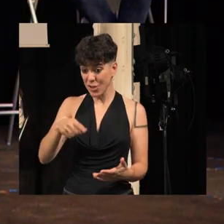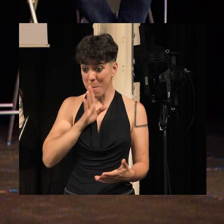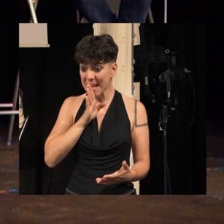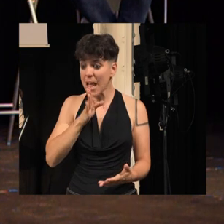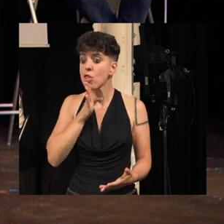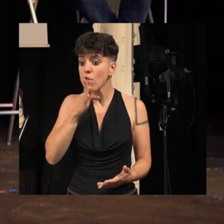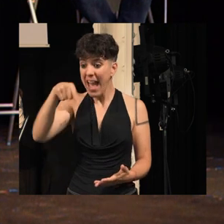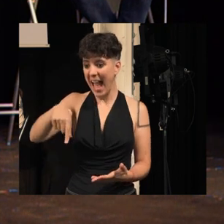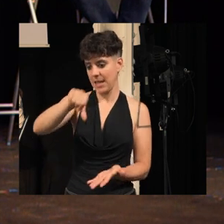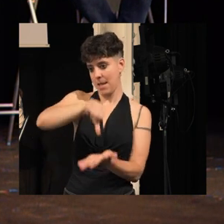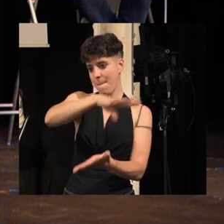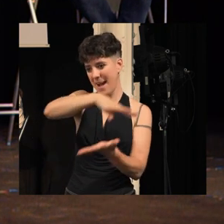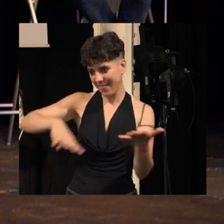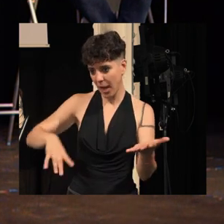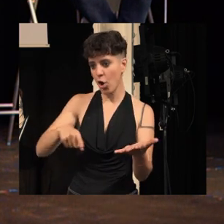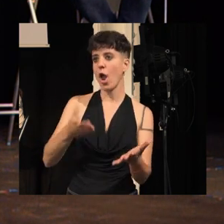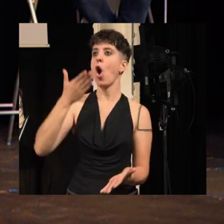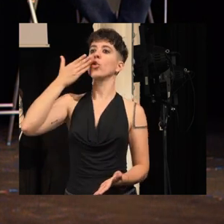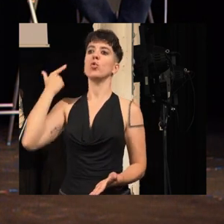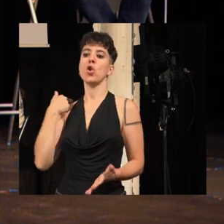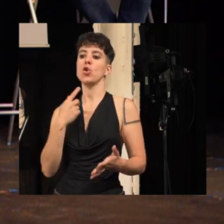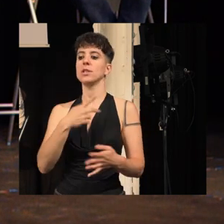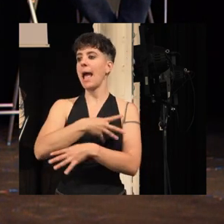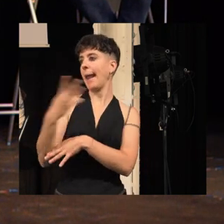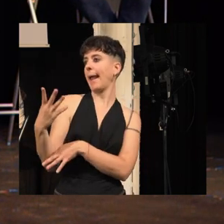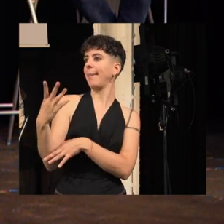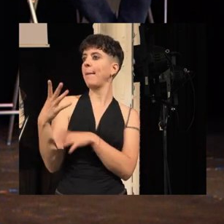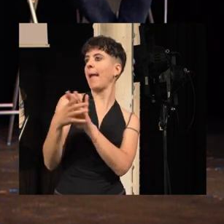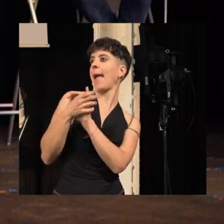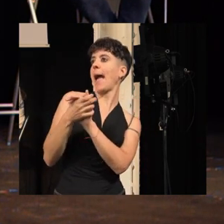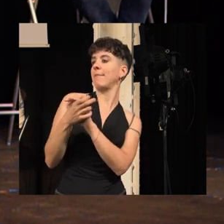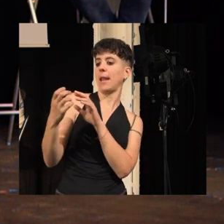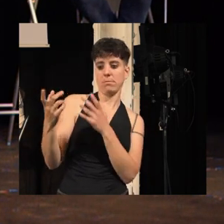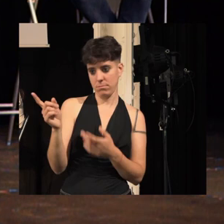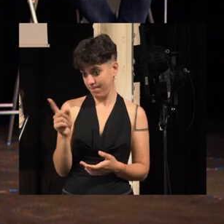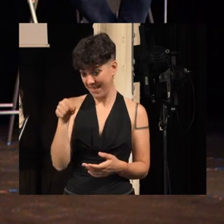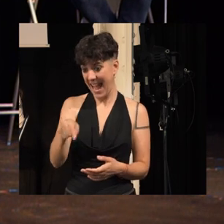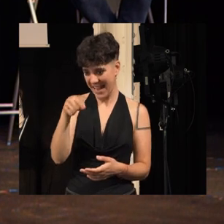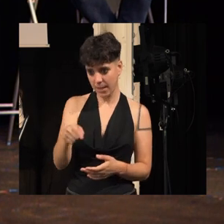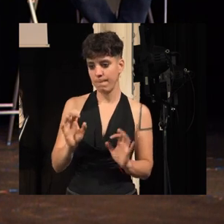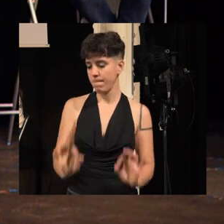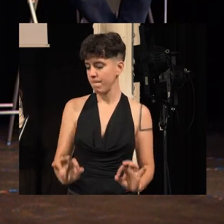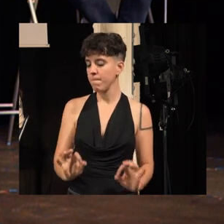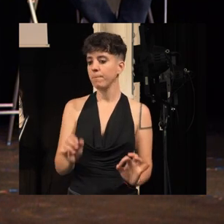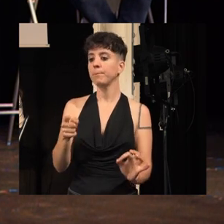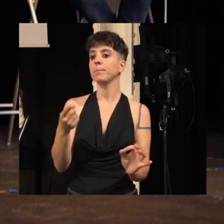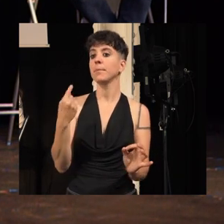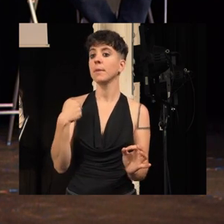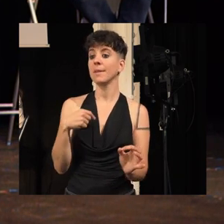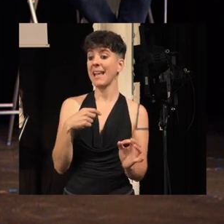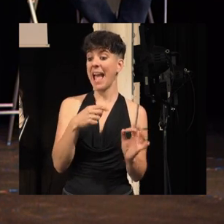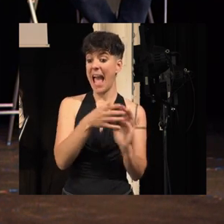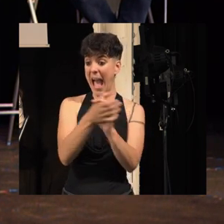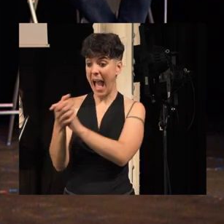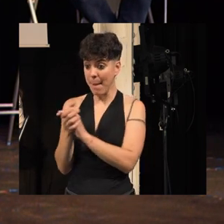friendly. El personal penitenciario, las profesionales de servicios sociales que le quitan sus hijos y sus hijas a nuestras amigas